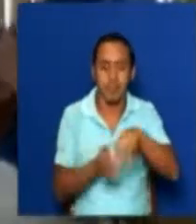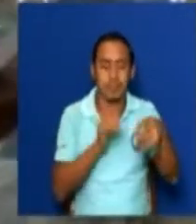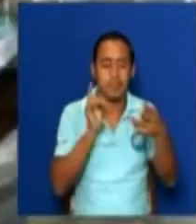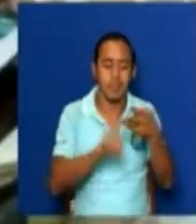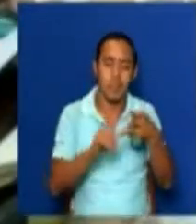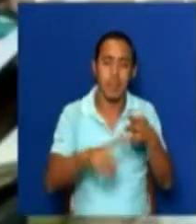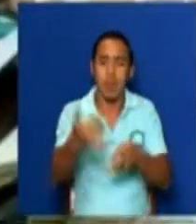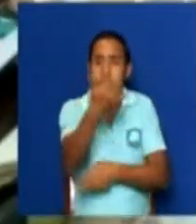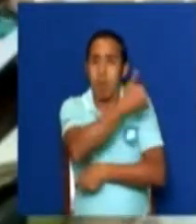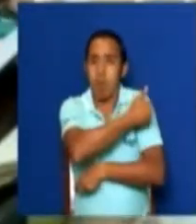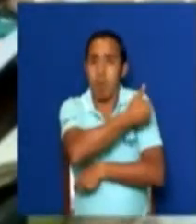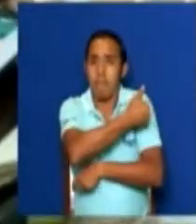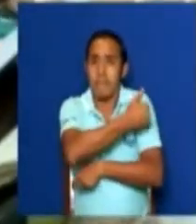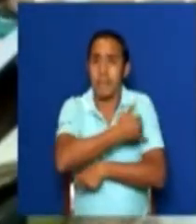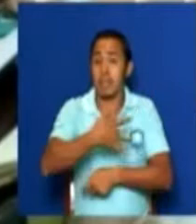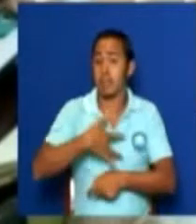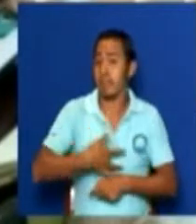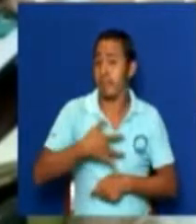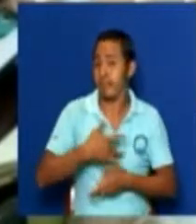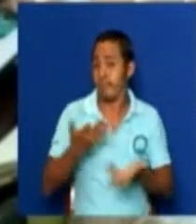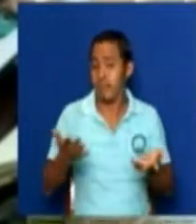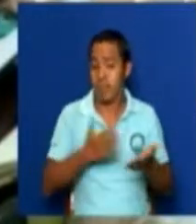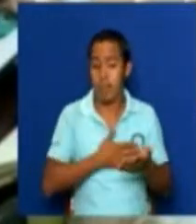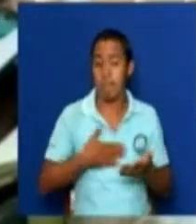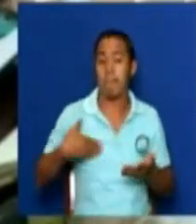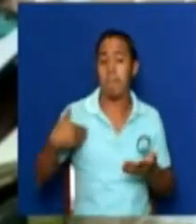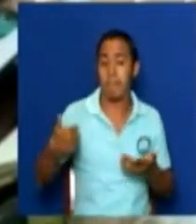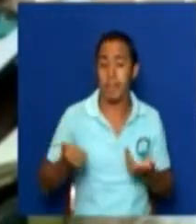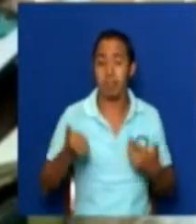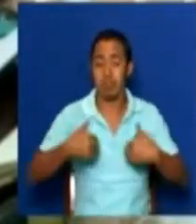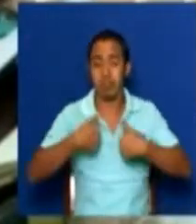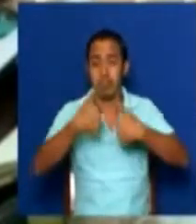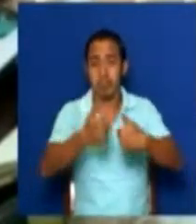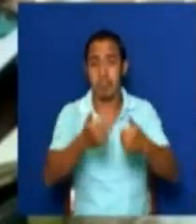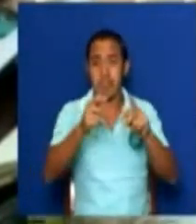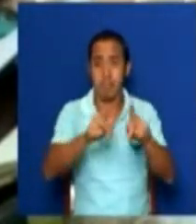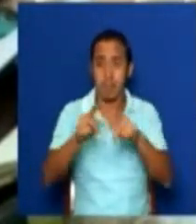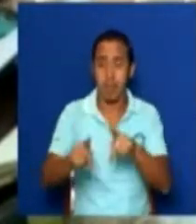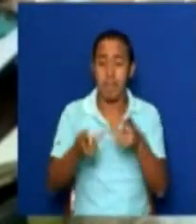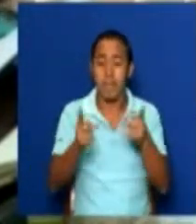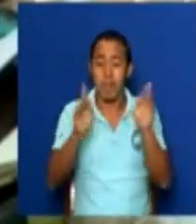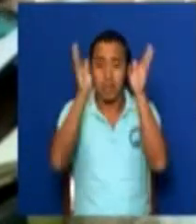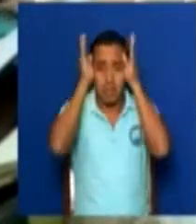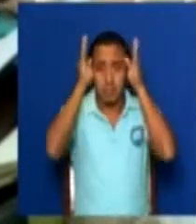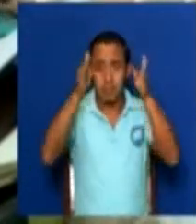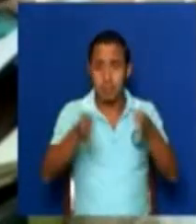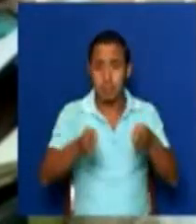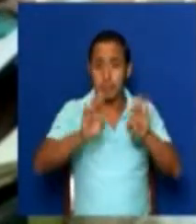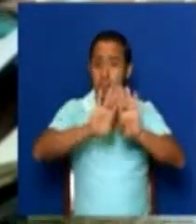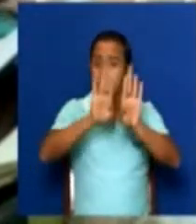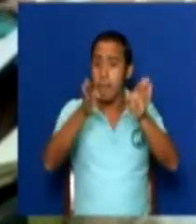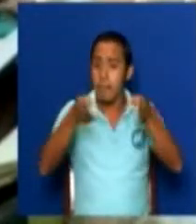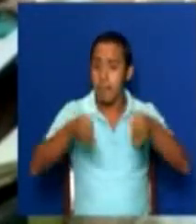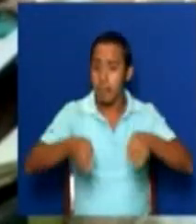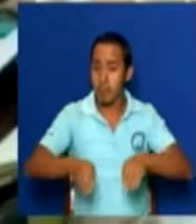porque necesitamos mejorar las condiciones de salud de toda la población, pero con énfasis en las mujeres.